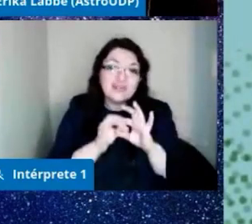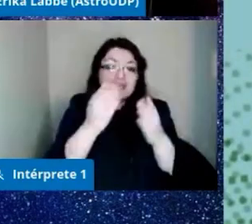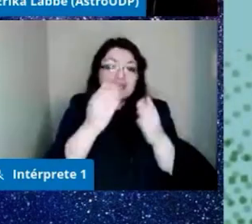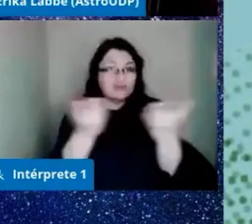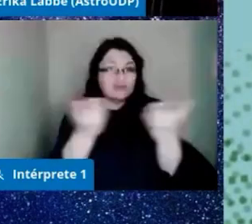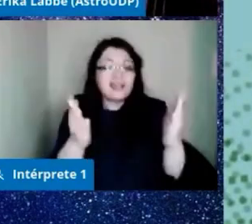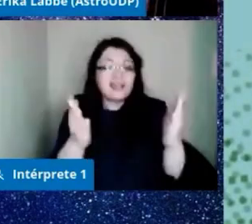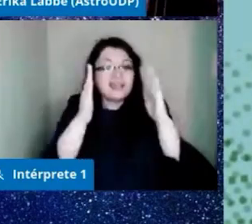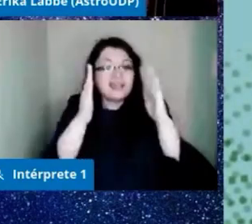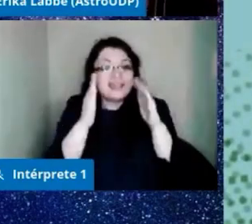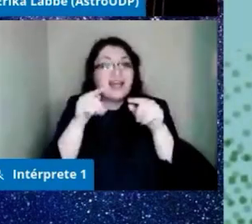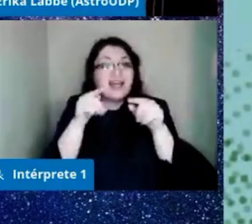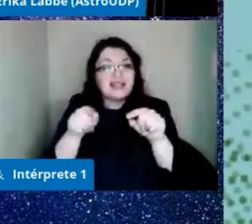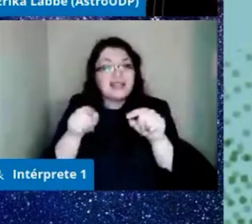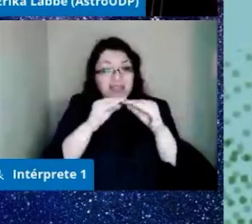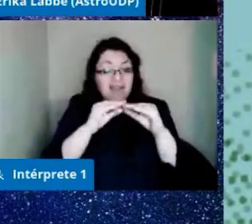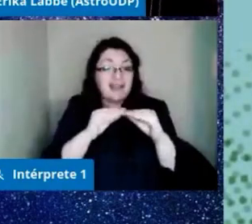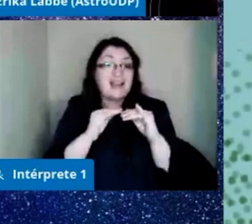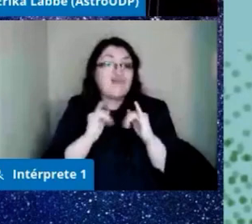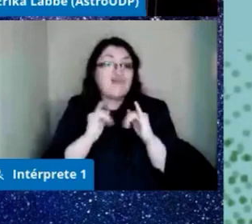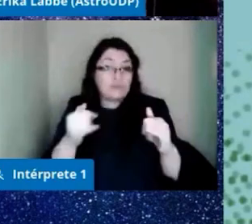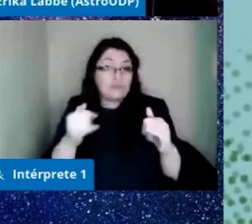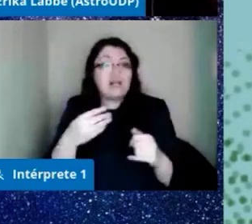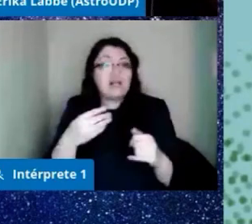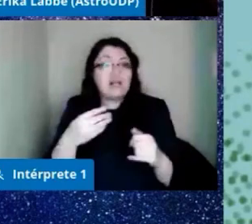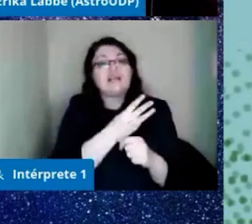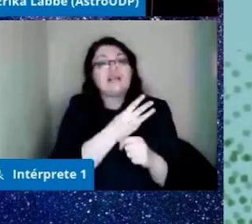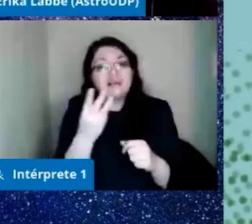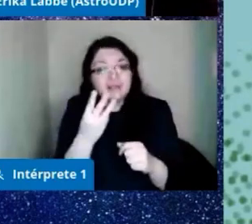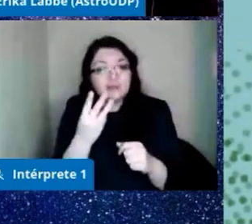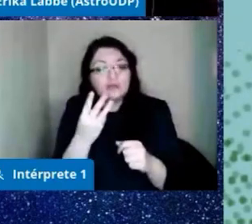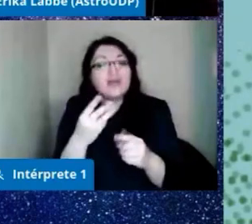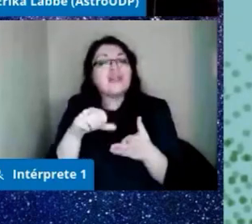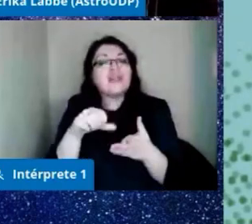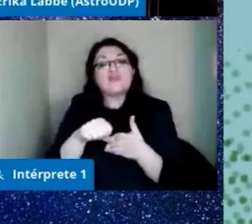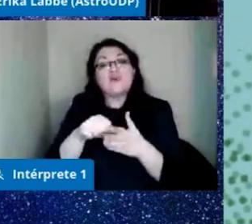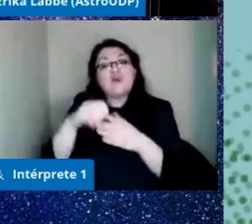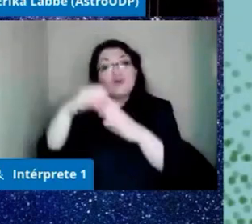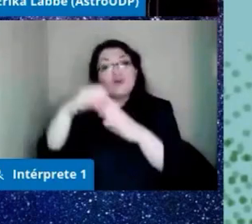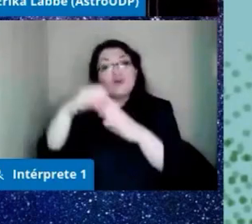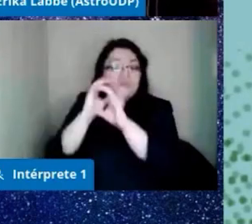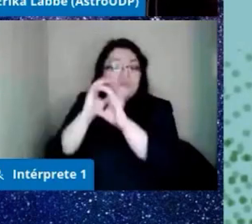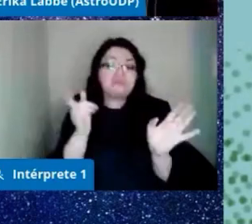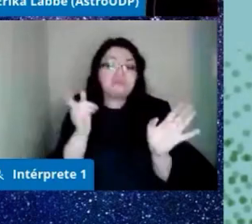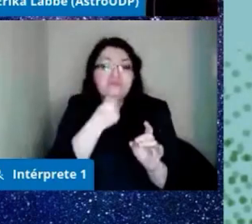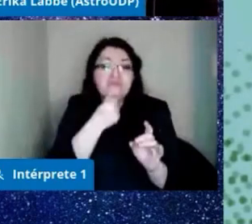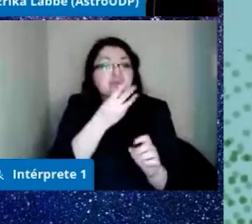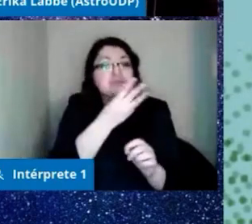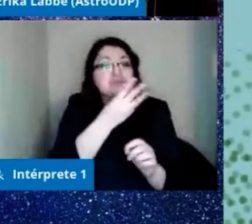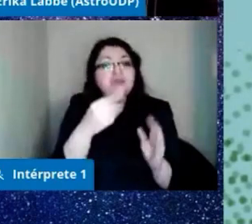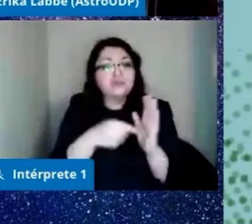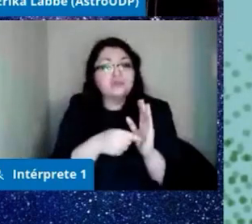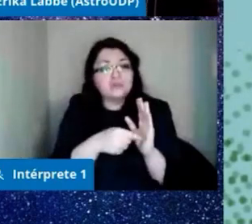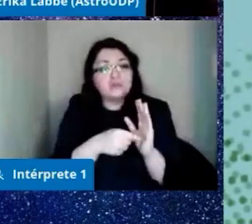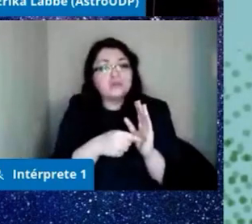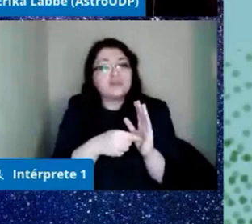mis coordenadas. Está la página web del Núcleo de Astronomía, que es muy simple, es